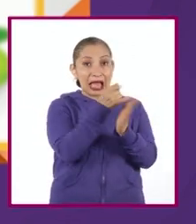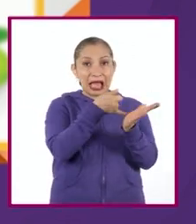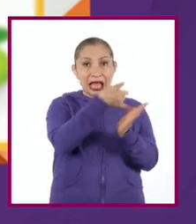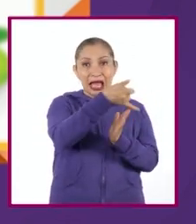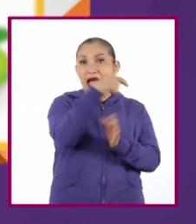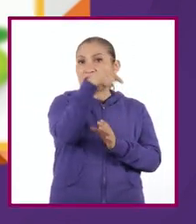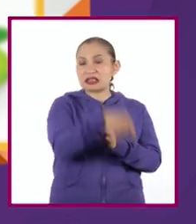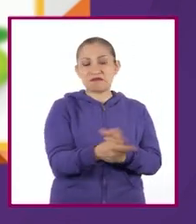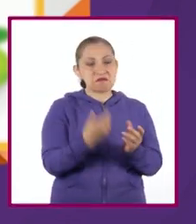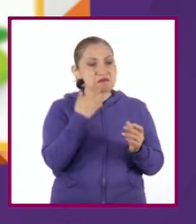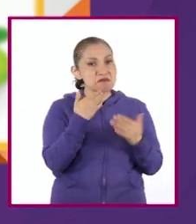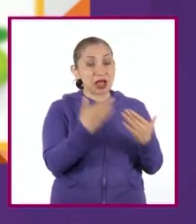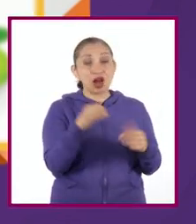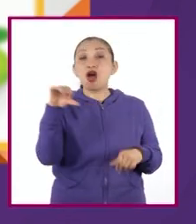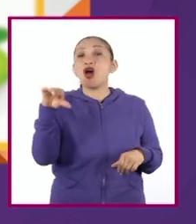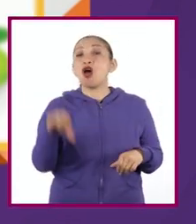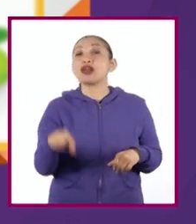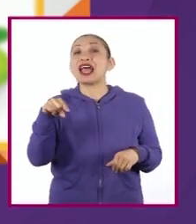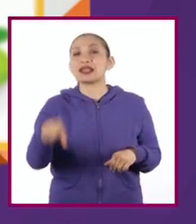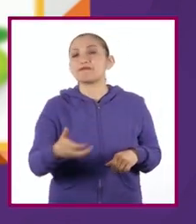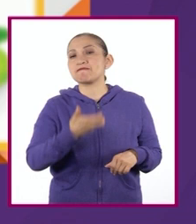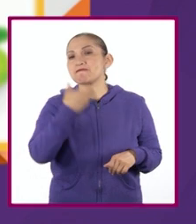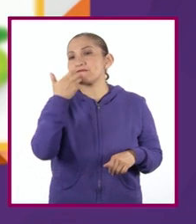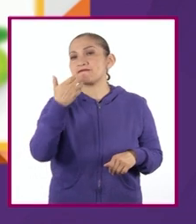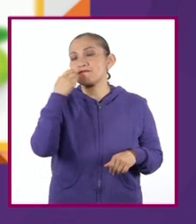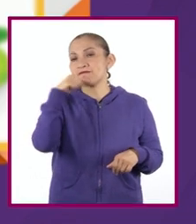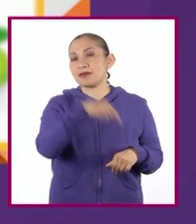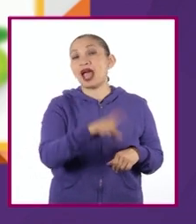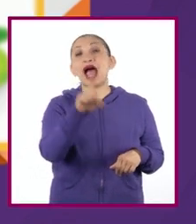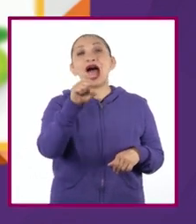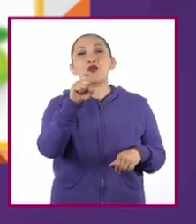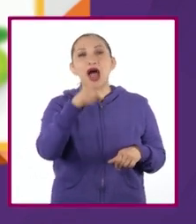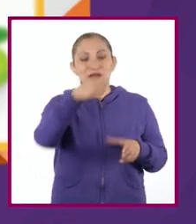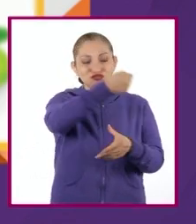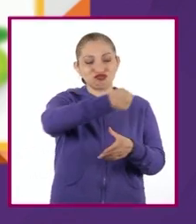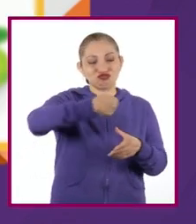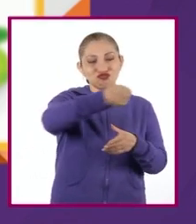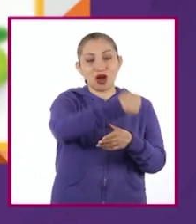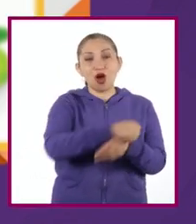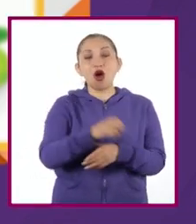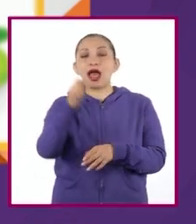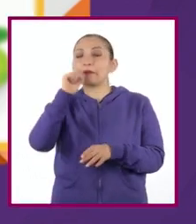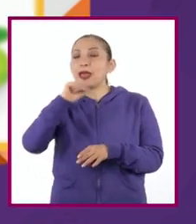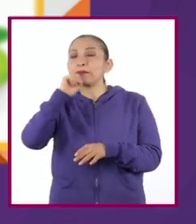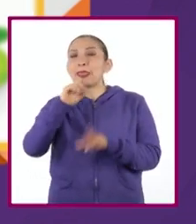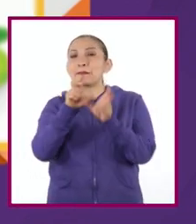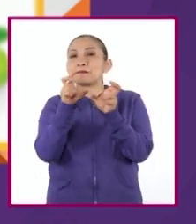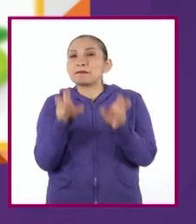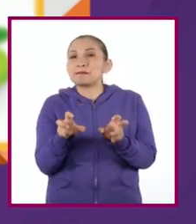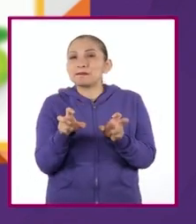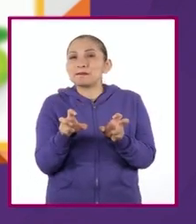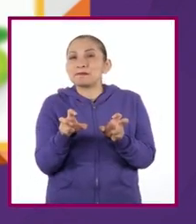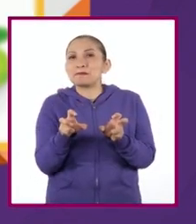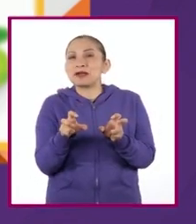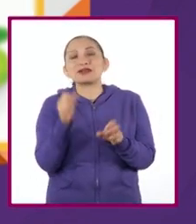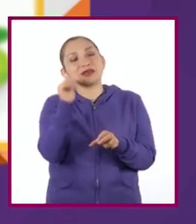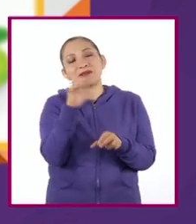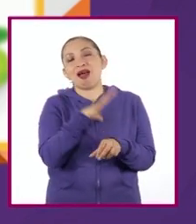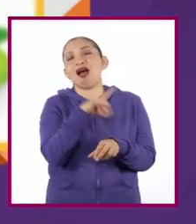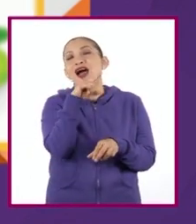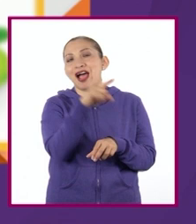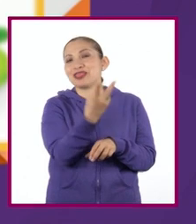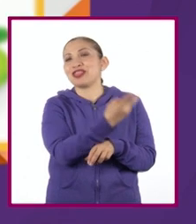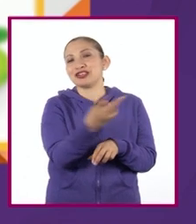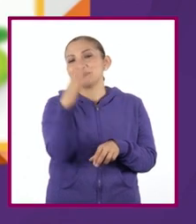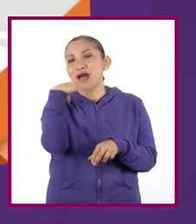en casa. Hoy, en las tradicionales aguas frescas o paletas de hielo, nunca faltan